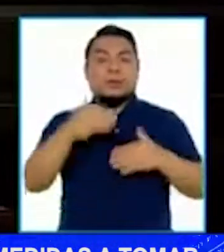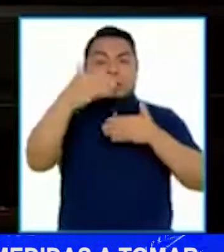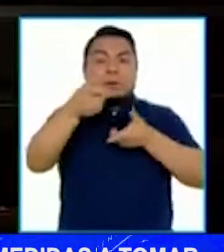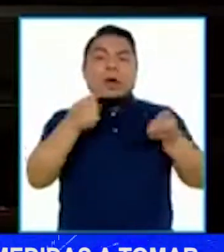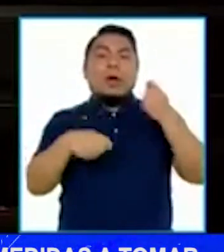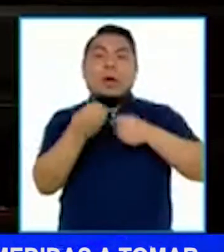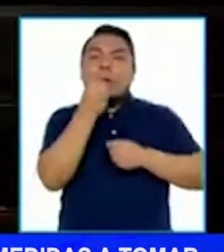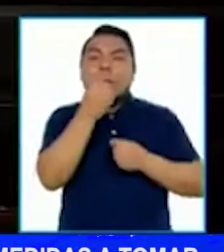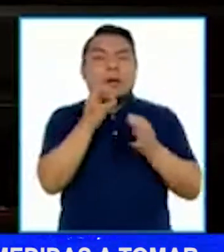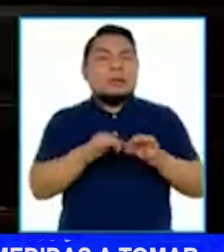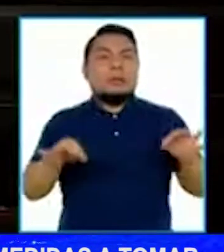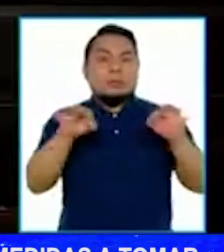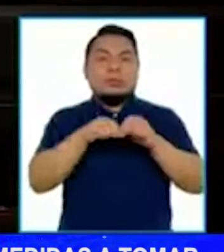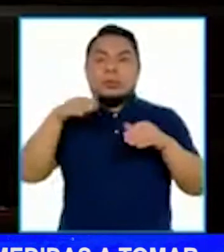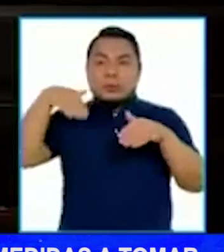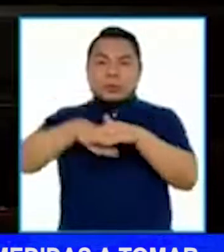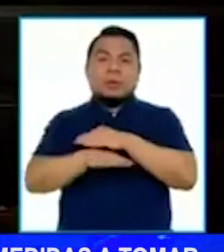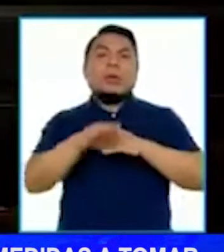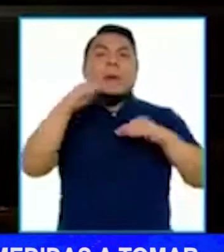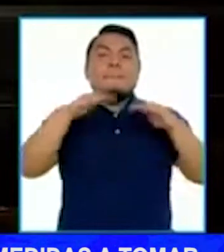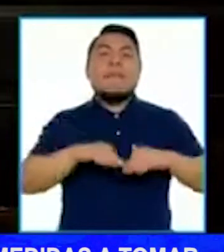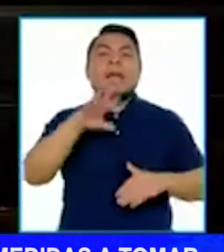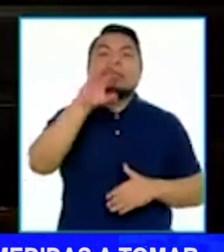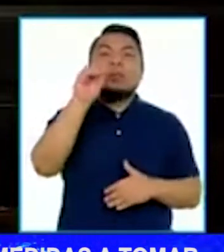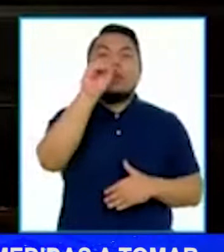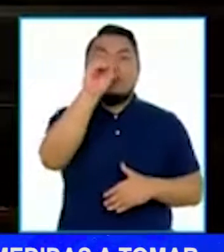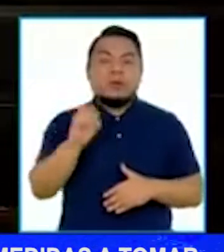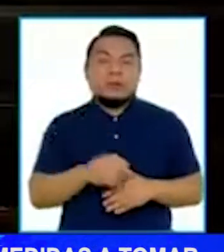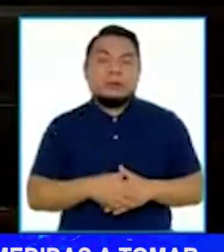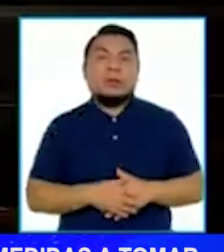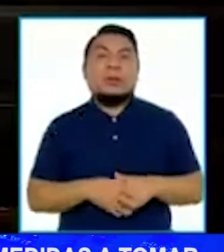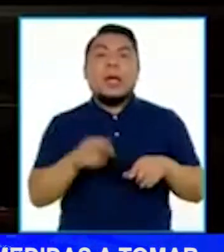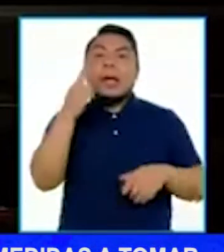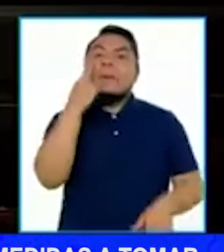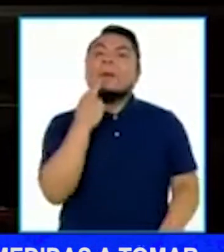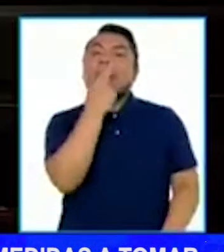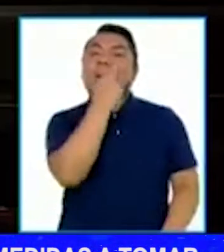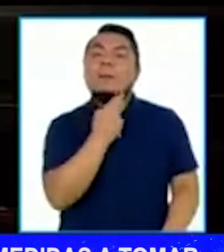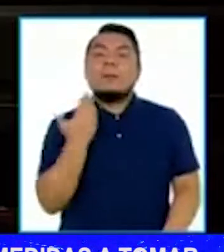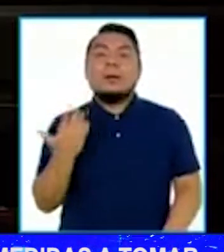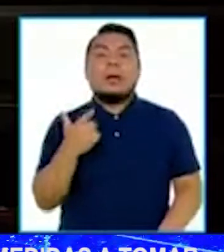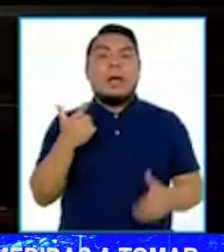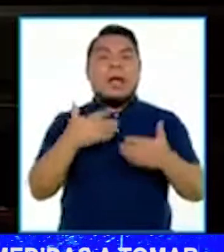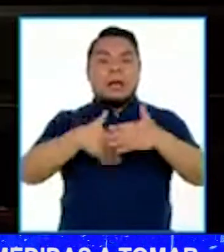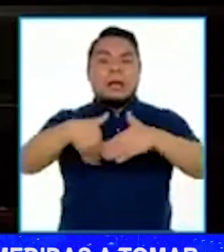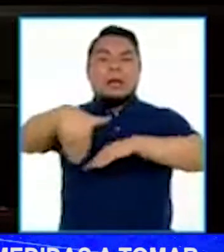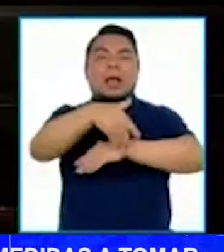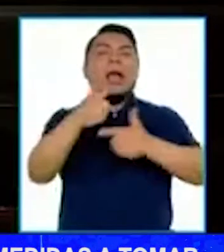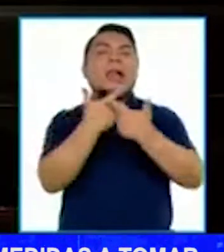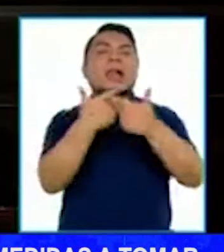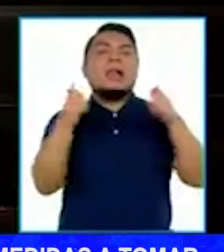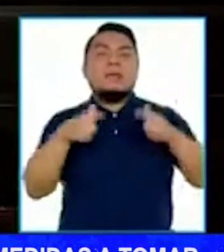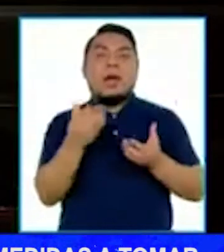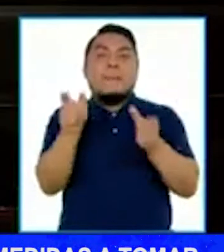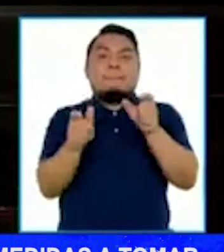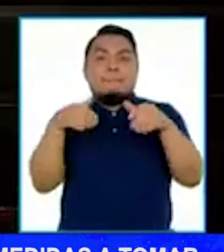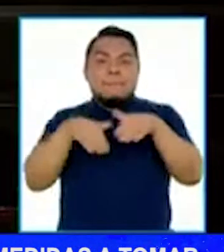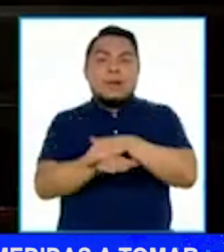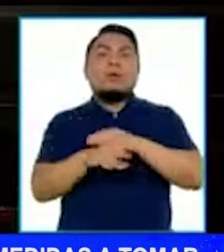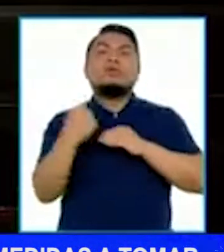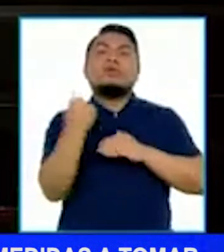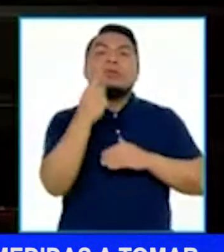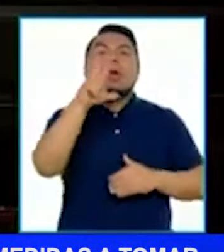de productos básicos con un aforo del 50% y restaurantes al aire libre con un aforo